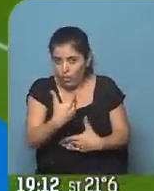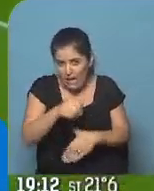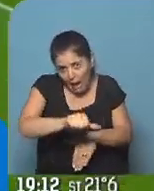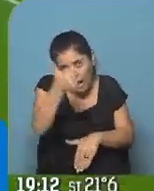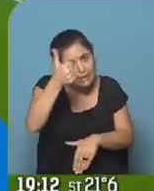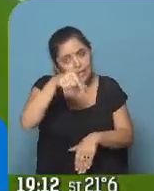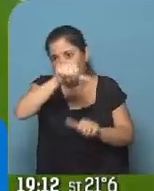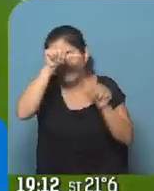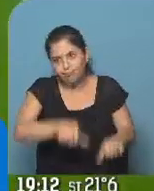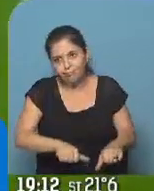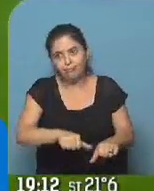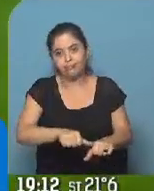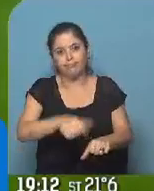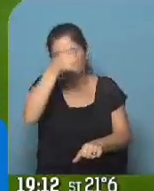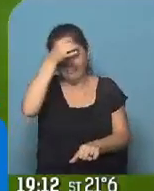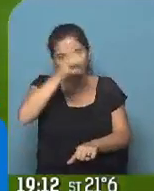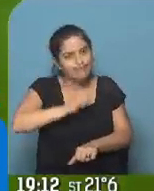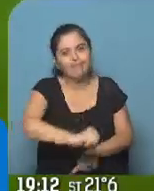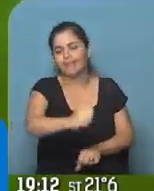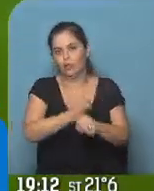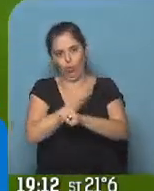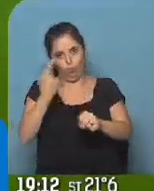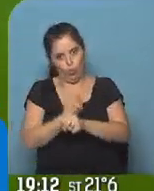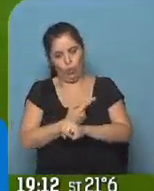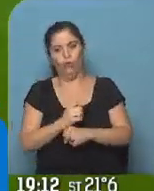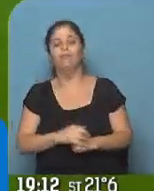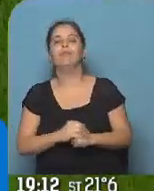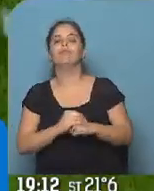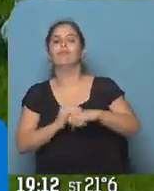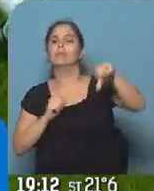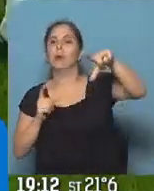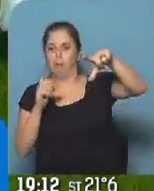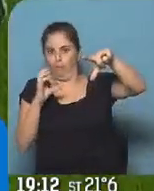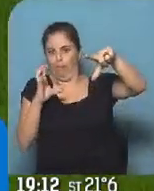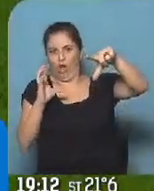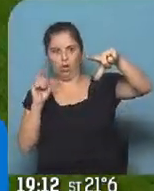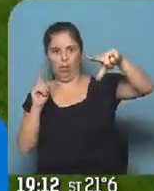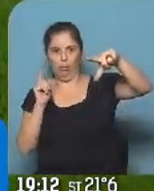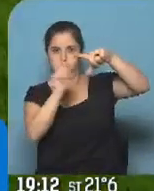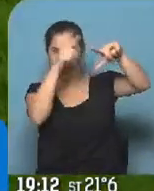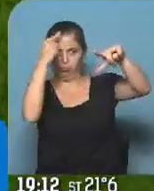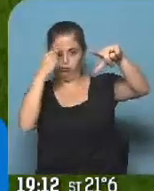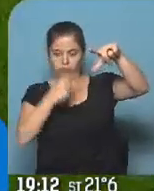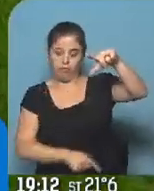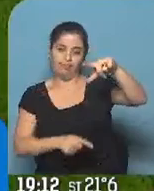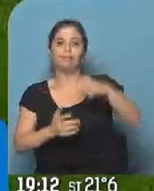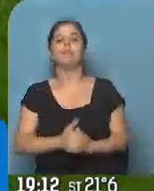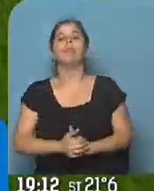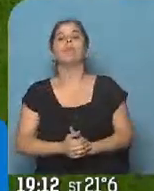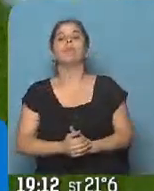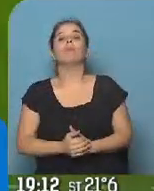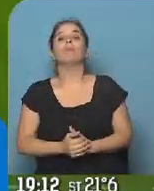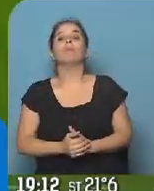el travesaño y entonces iba a llegar el tiempo de los 30 minutos